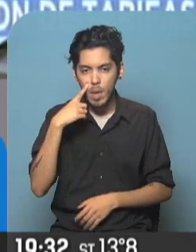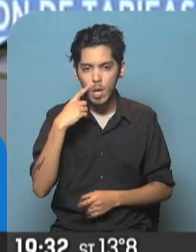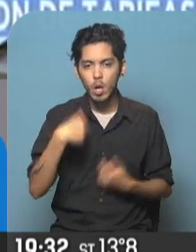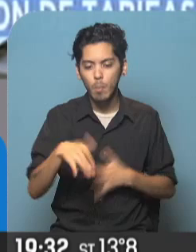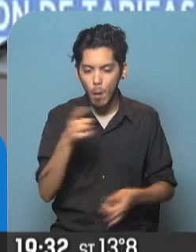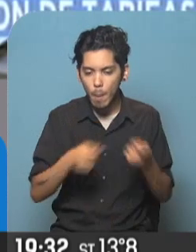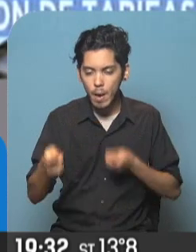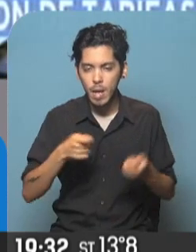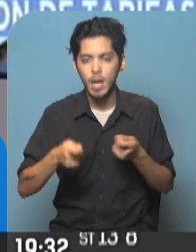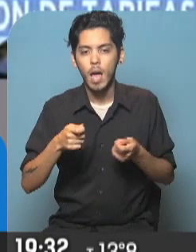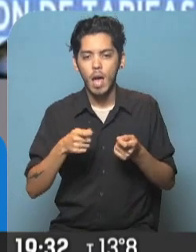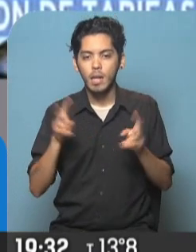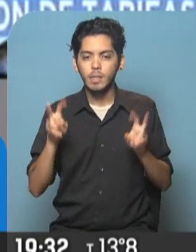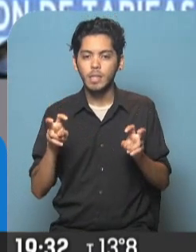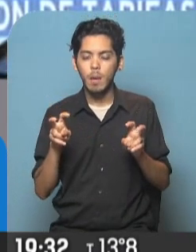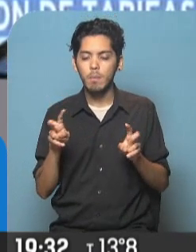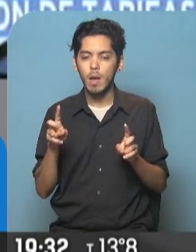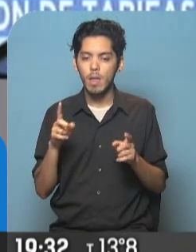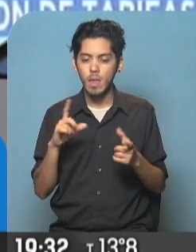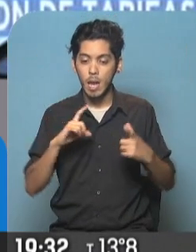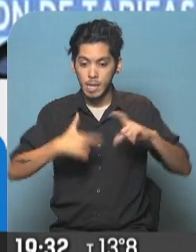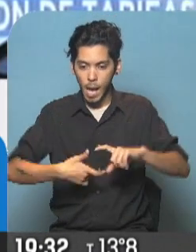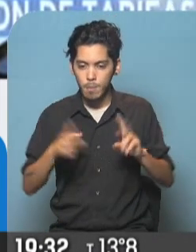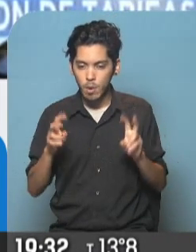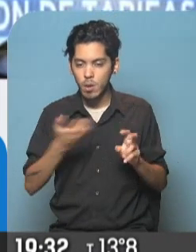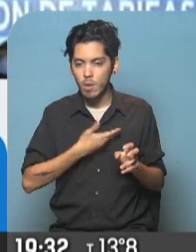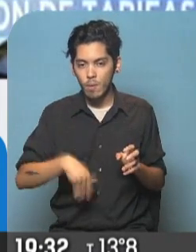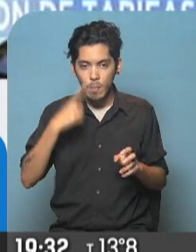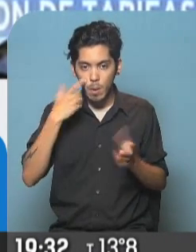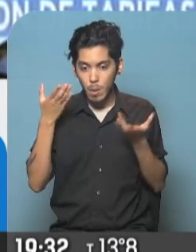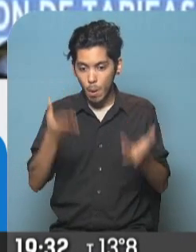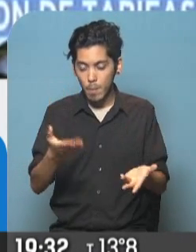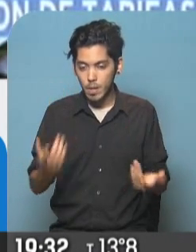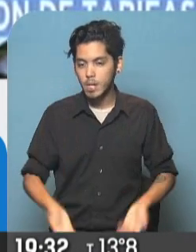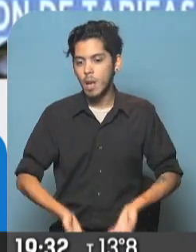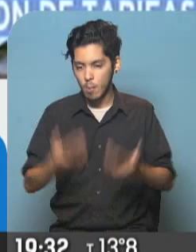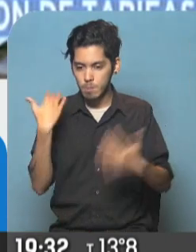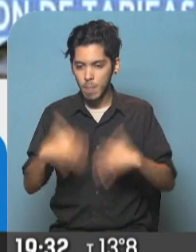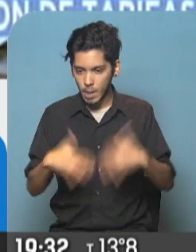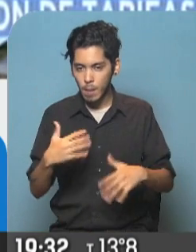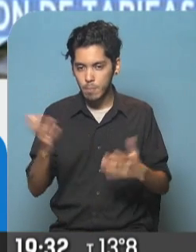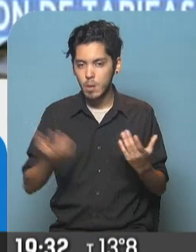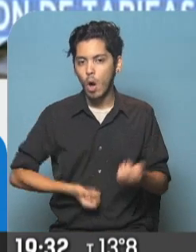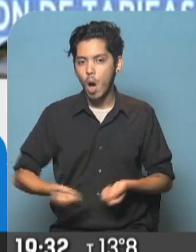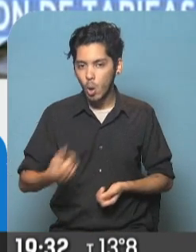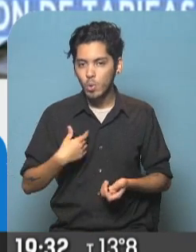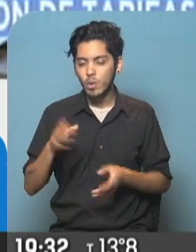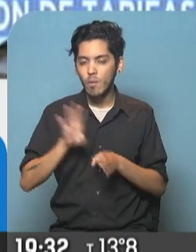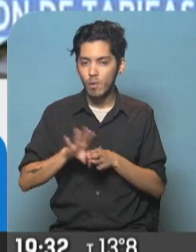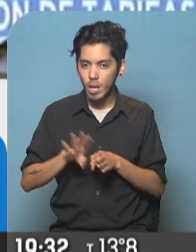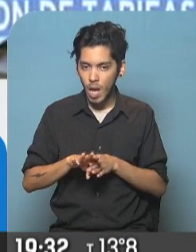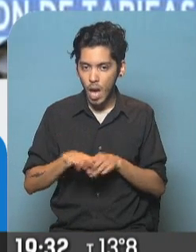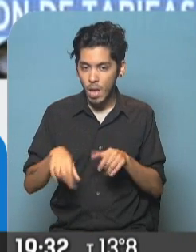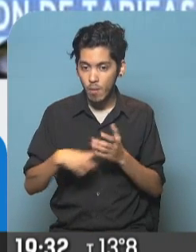cambian las proyecciones económicas después la turbulencia cambiaria y con una enfermedad que te va a pedir que acelere es el ajuste fiscal hoy casi todas las